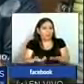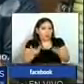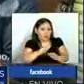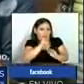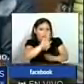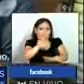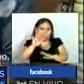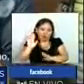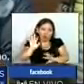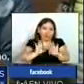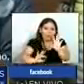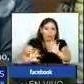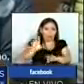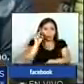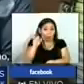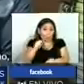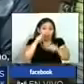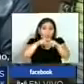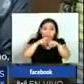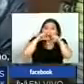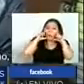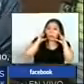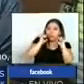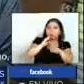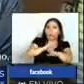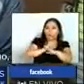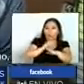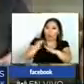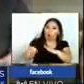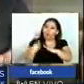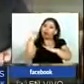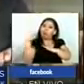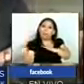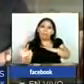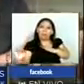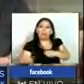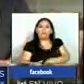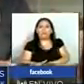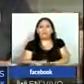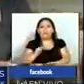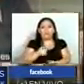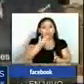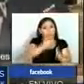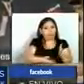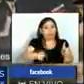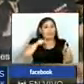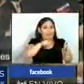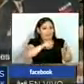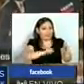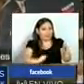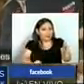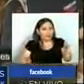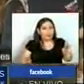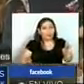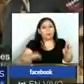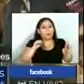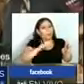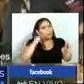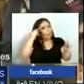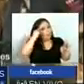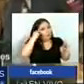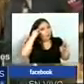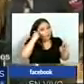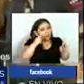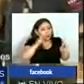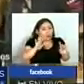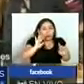Y todo Usted se puede proteger Pero otro no Y ese es el que no Nos protege Ricardo Cardona Es salvadoreño Y nunca imaginó Ser uno de los miles